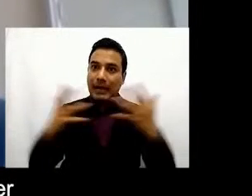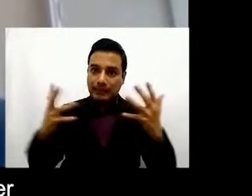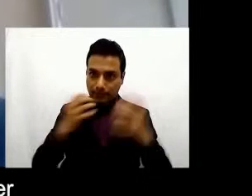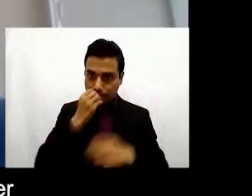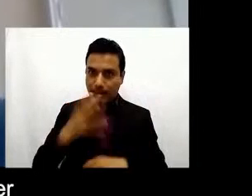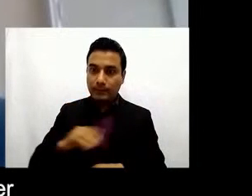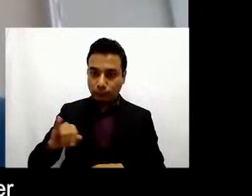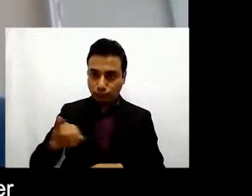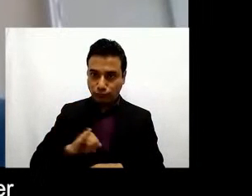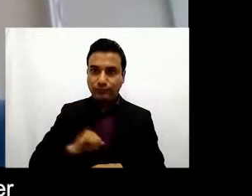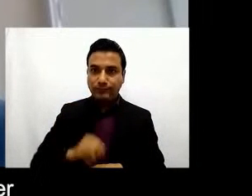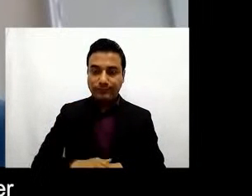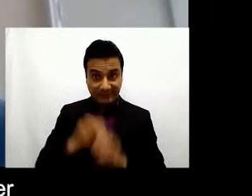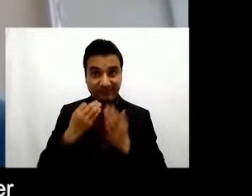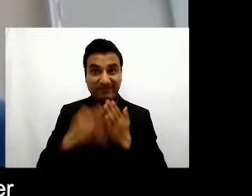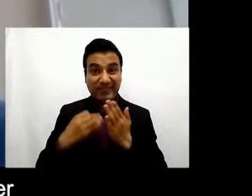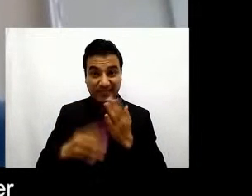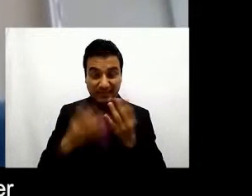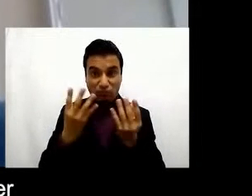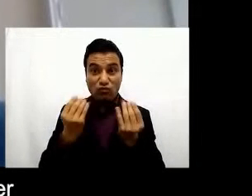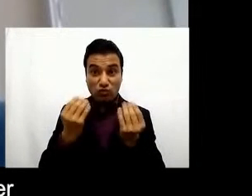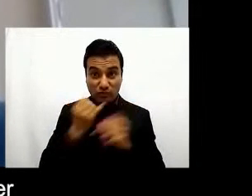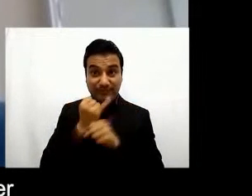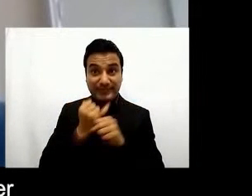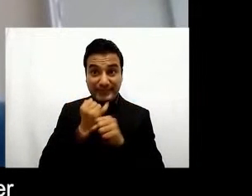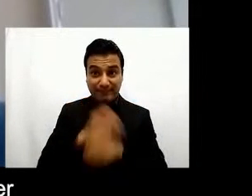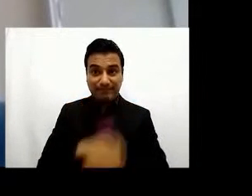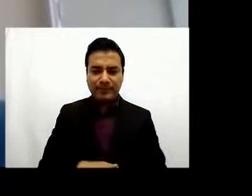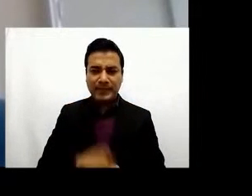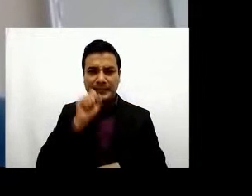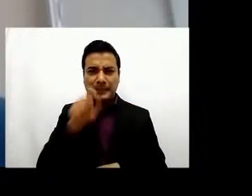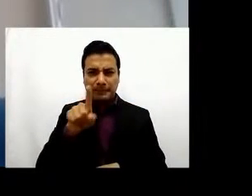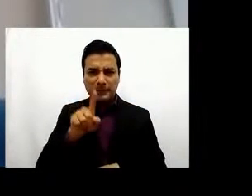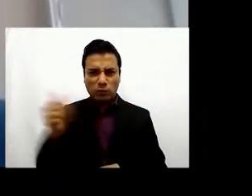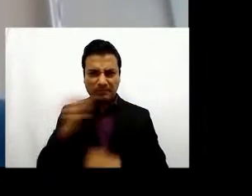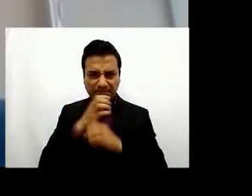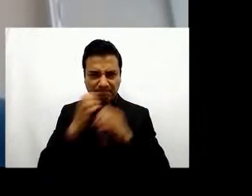mucho que ver. Y habría que mencionar otra cosa.